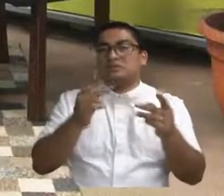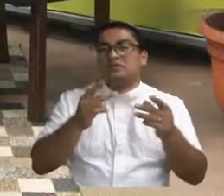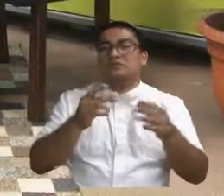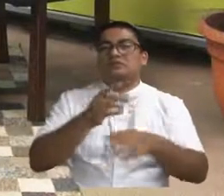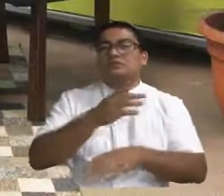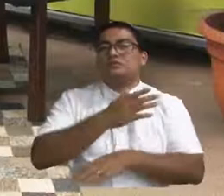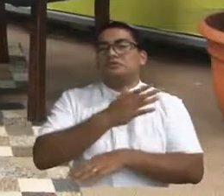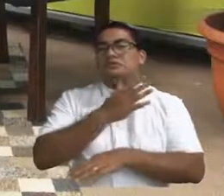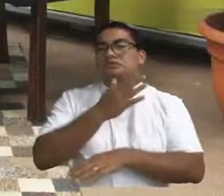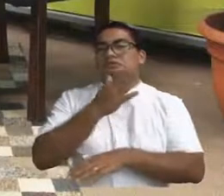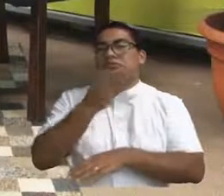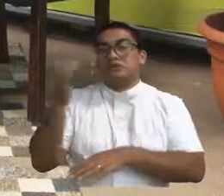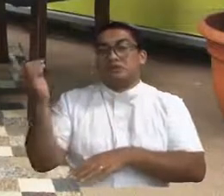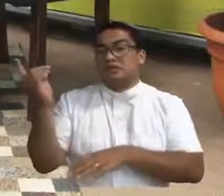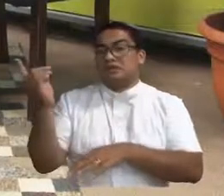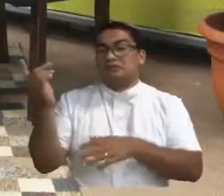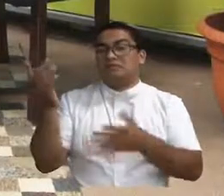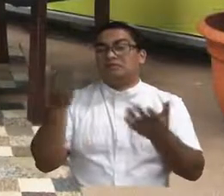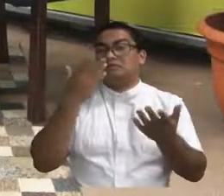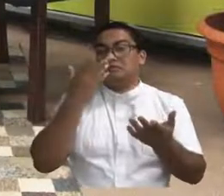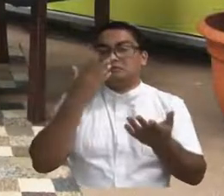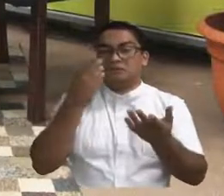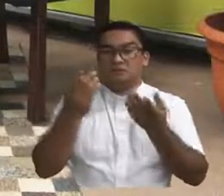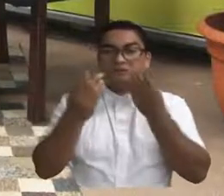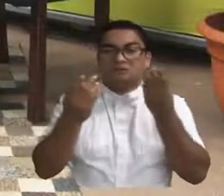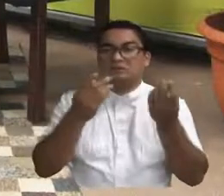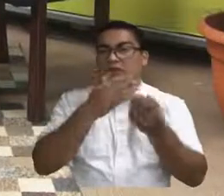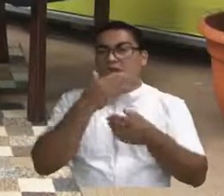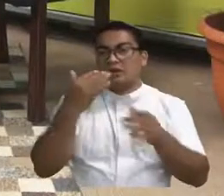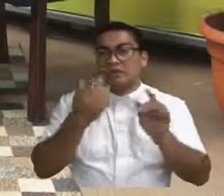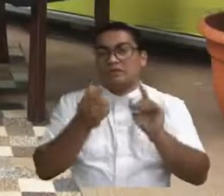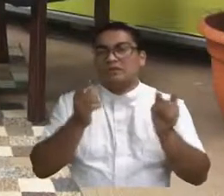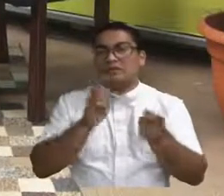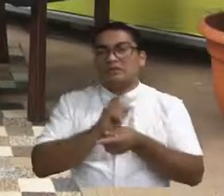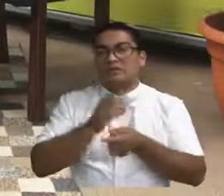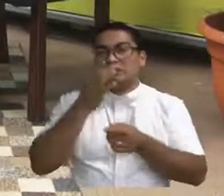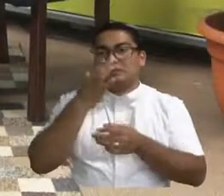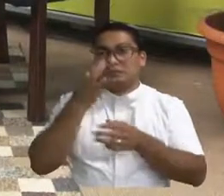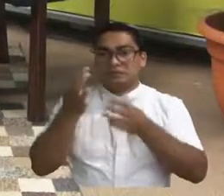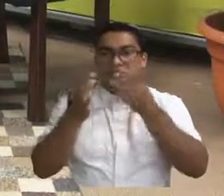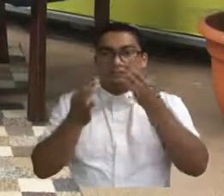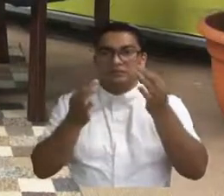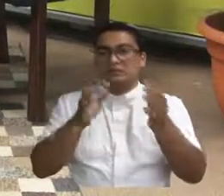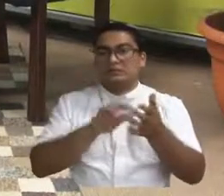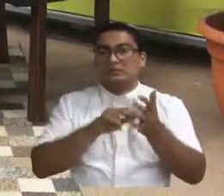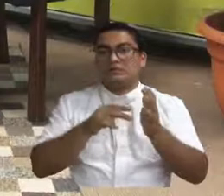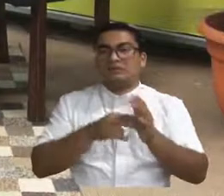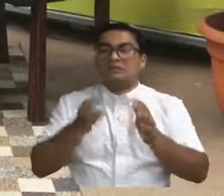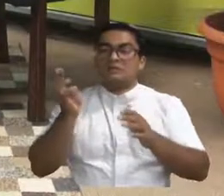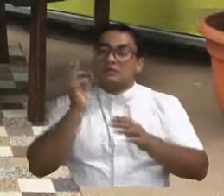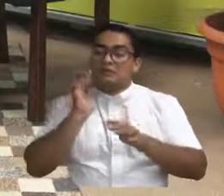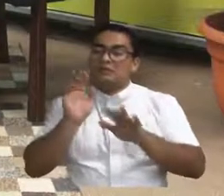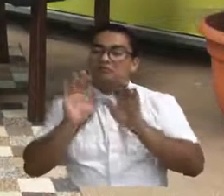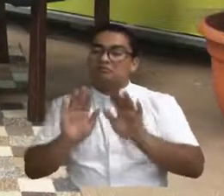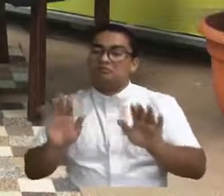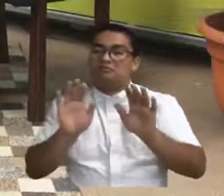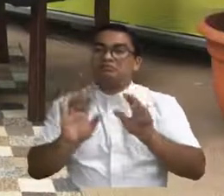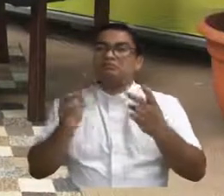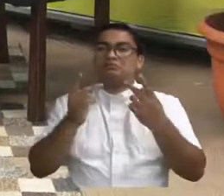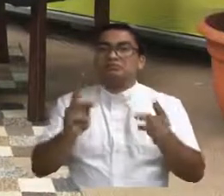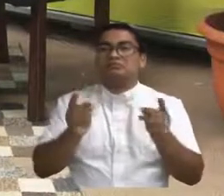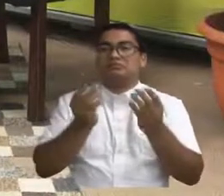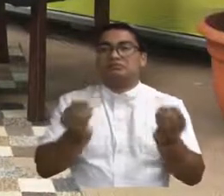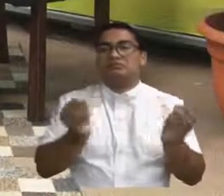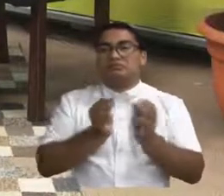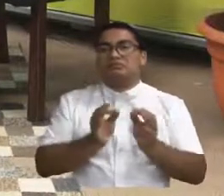día, el moco vamos a ver de que sufre cierto cambio de color y va a salir transparente. Entonces eso va a ir tranquilizando a la mamá, pero es muy importante que